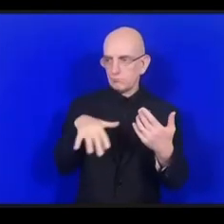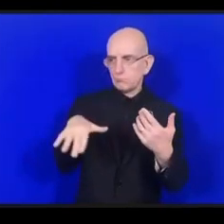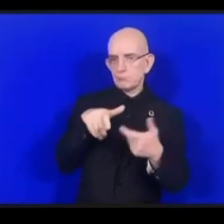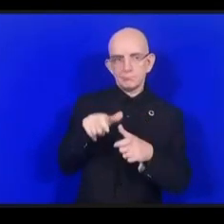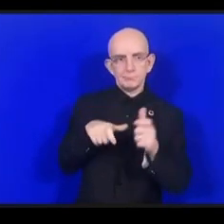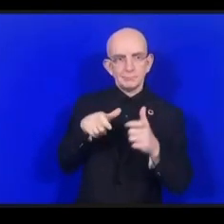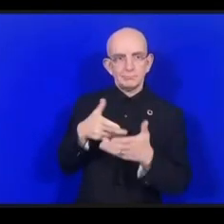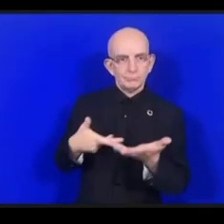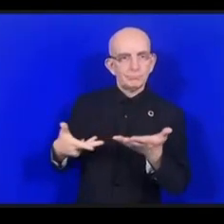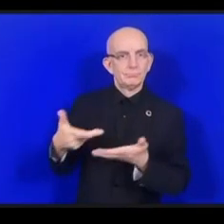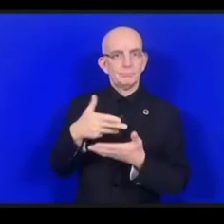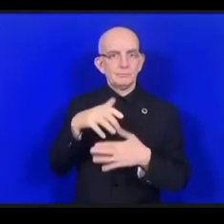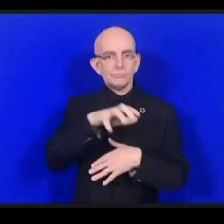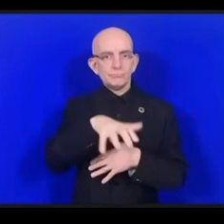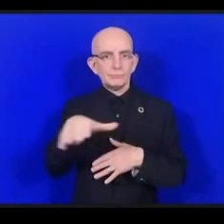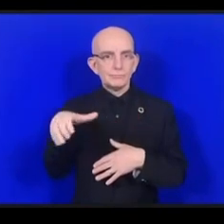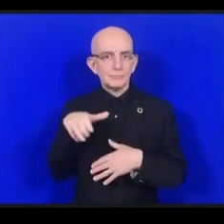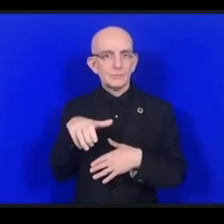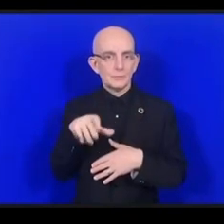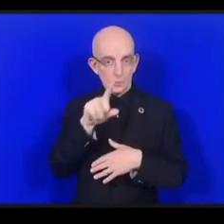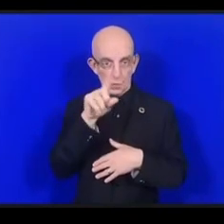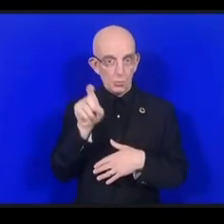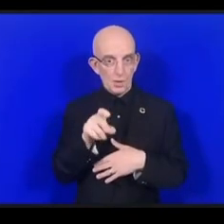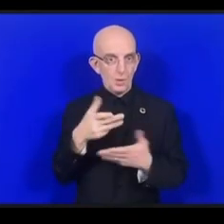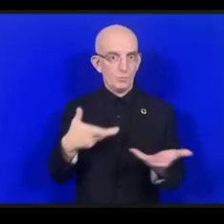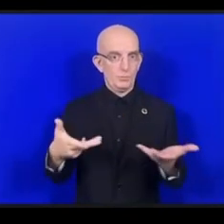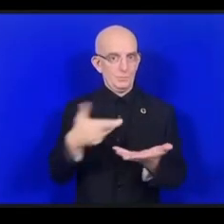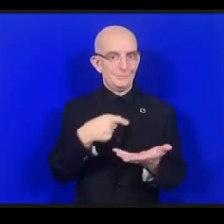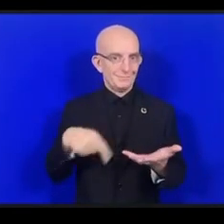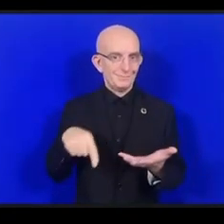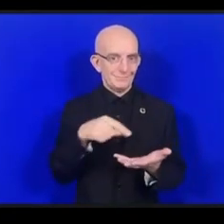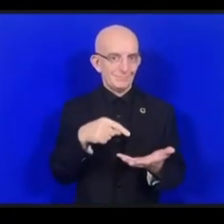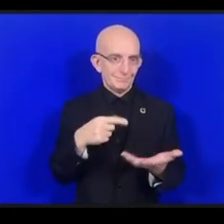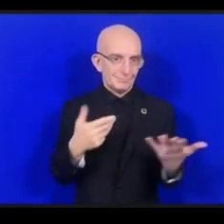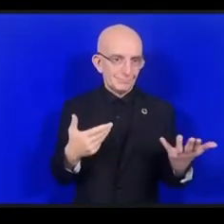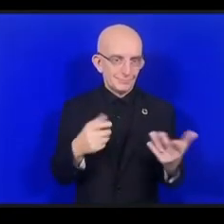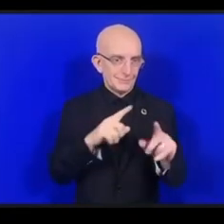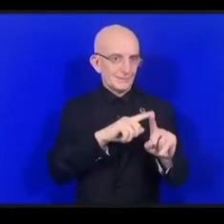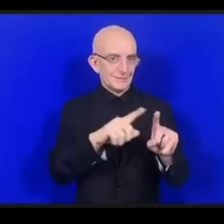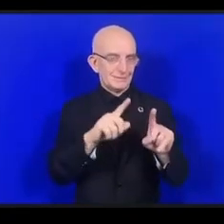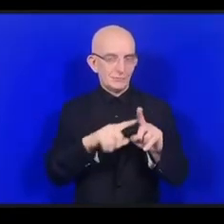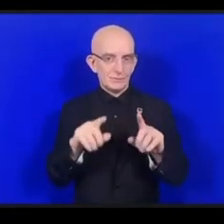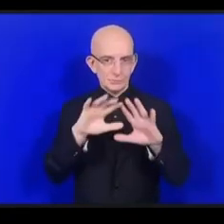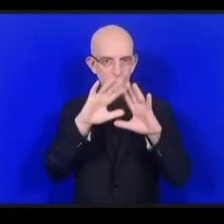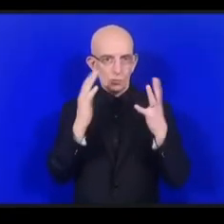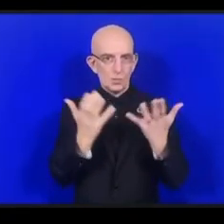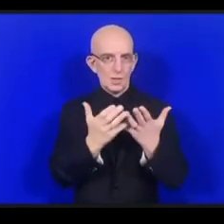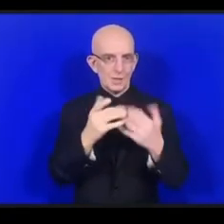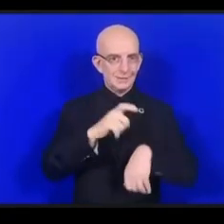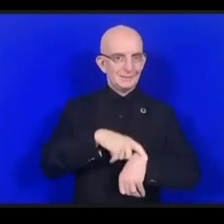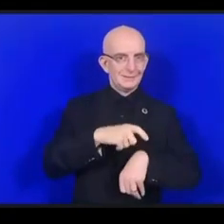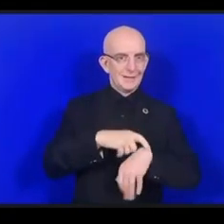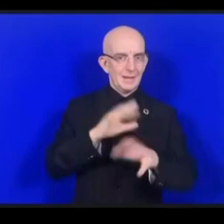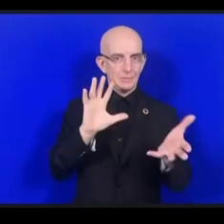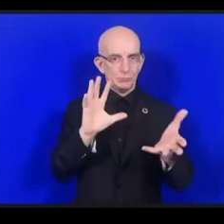locales nosotros pues debemos trabajar juntos para un objetivo